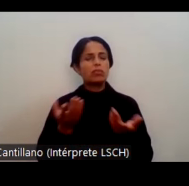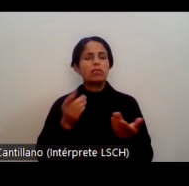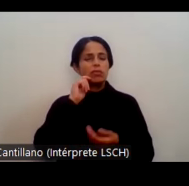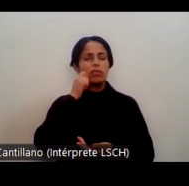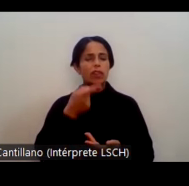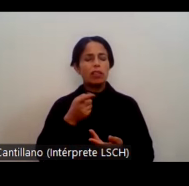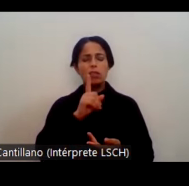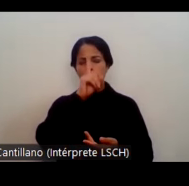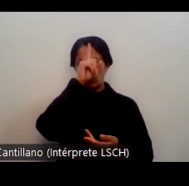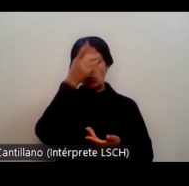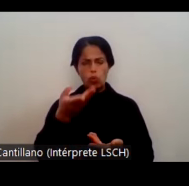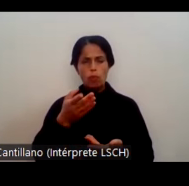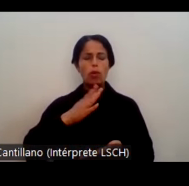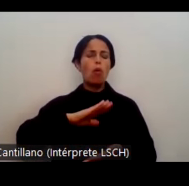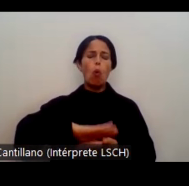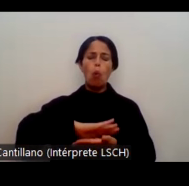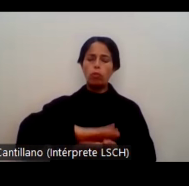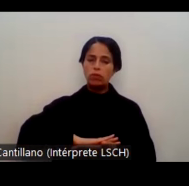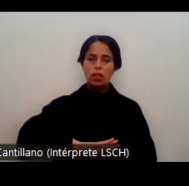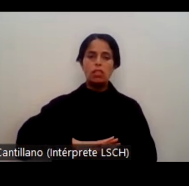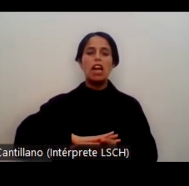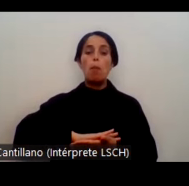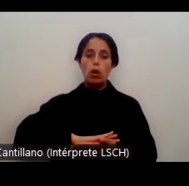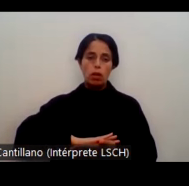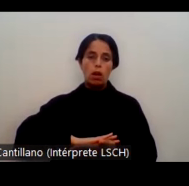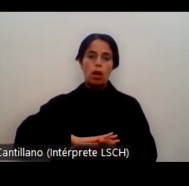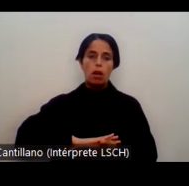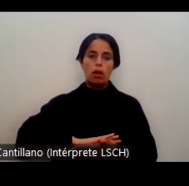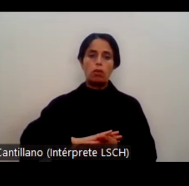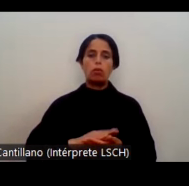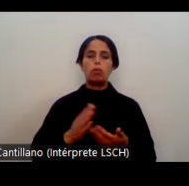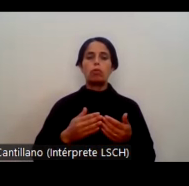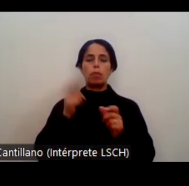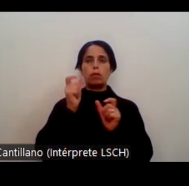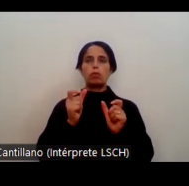este rito de provocar, promover un trance para